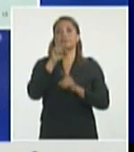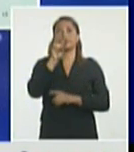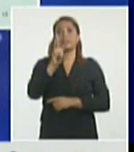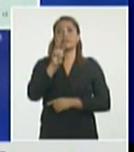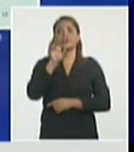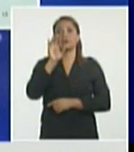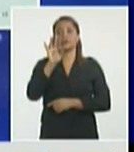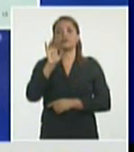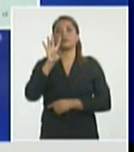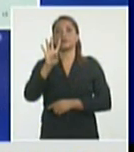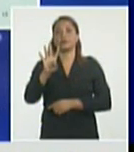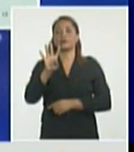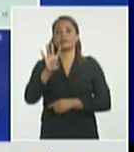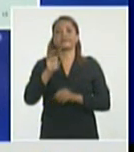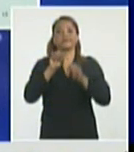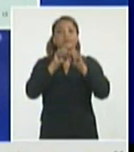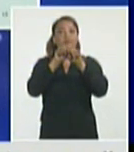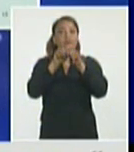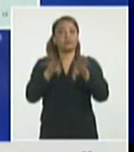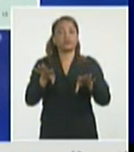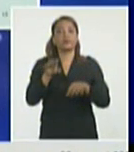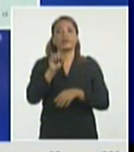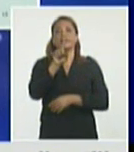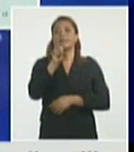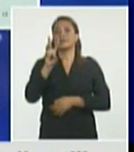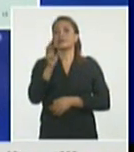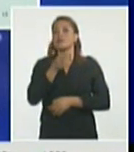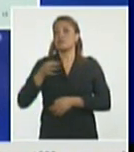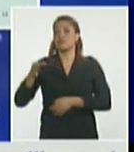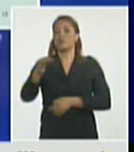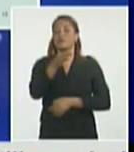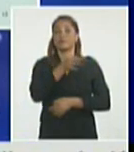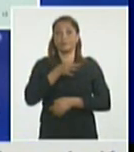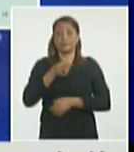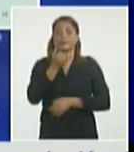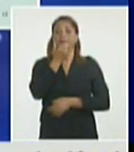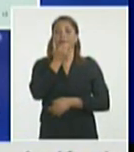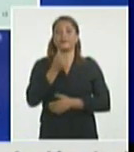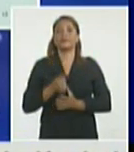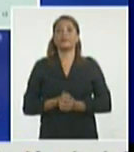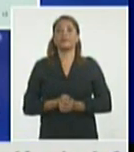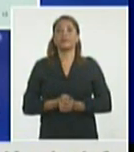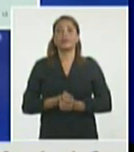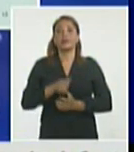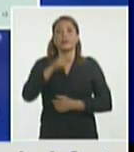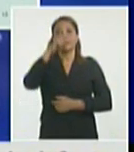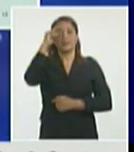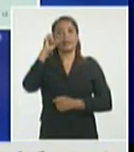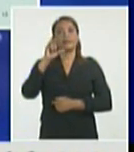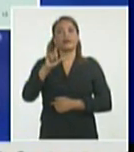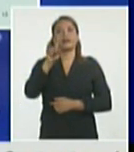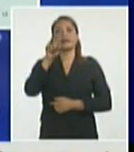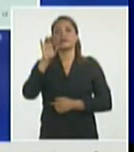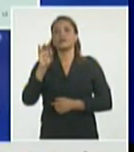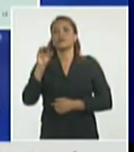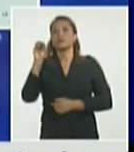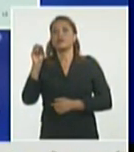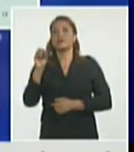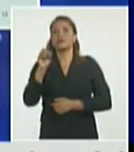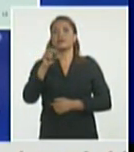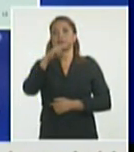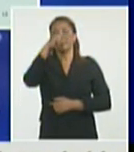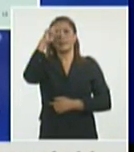384 dispersos en sus 13 municipios, el de Santa Clara con 180 ayer y el de Sagua la Grande